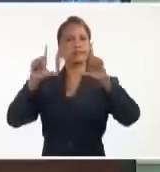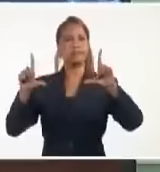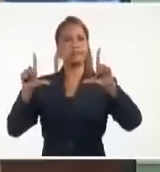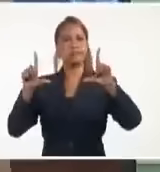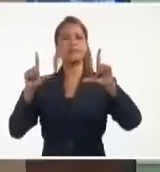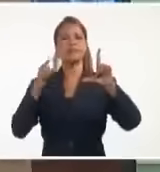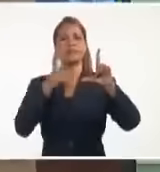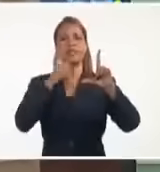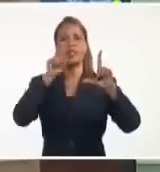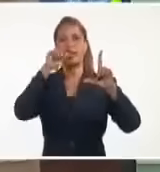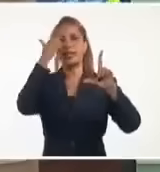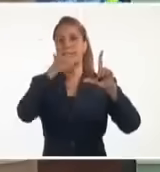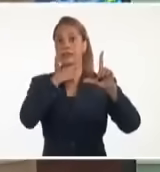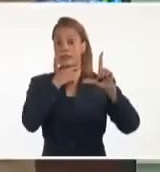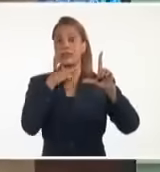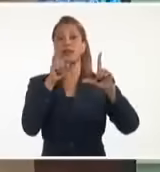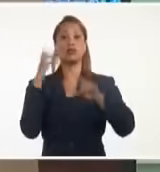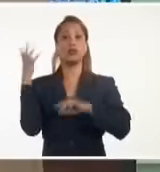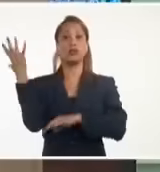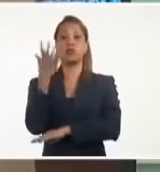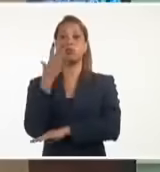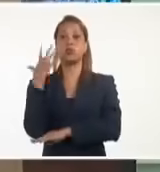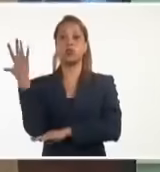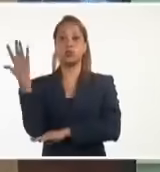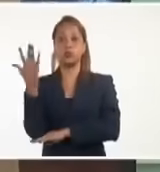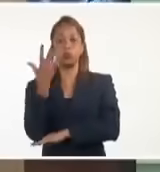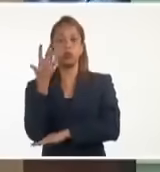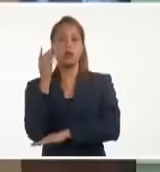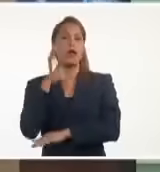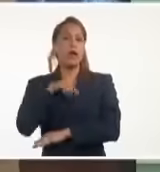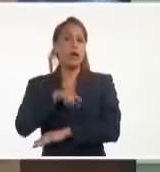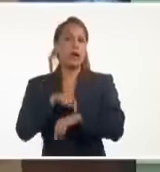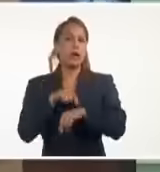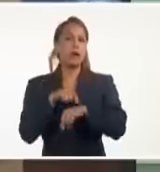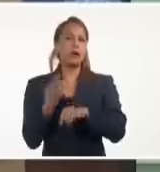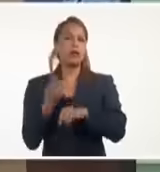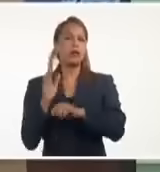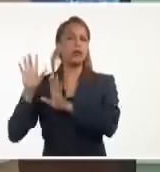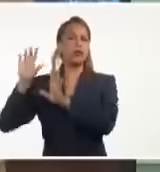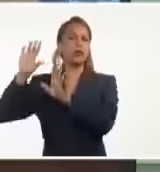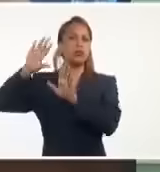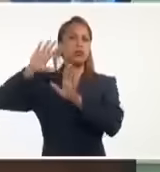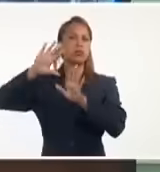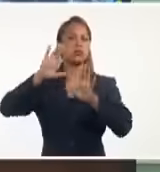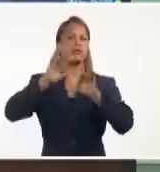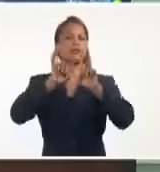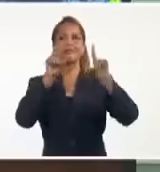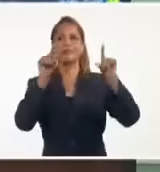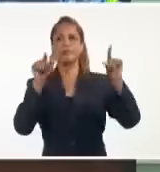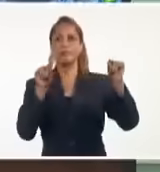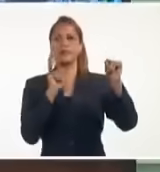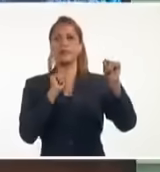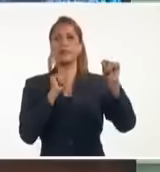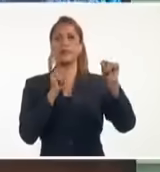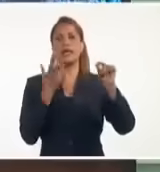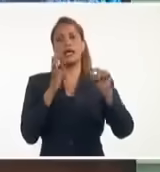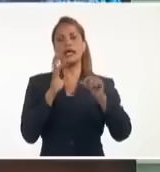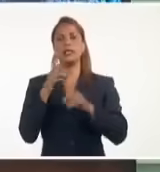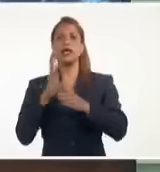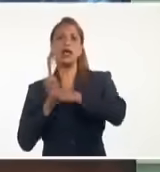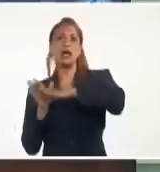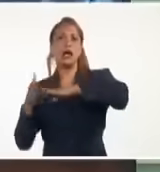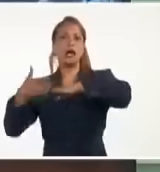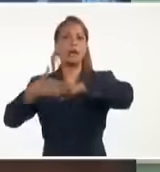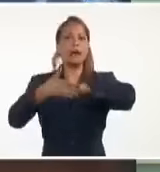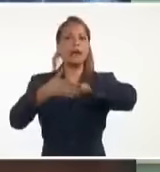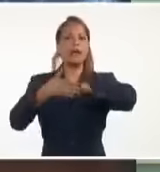una tormenta tropical. ¿Qué está pasando la región central de esa tormenta entre Jamaica y